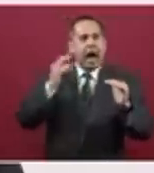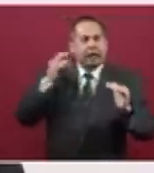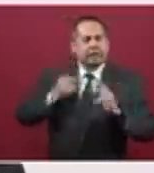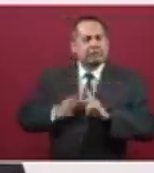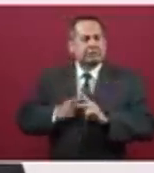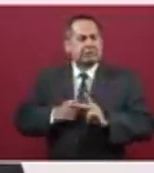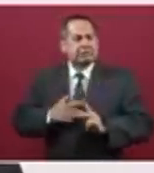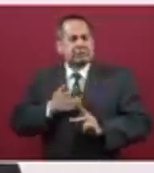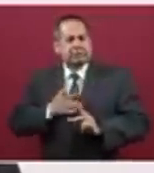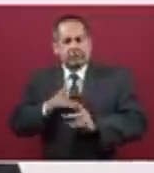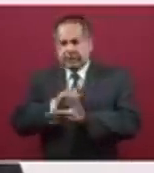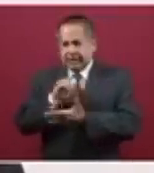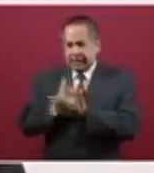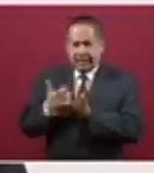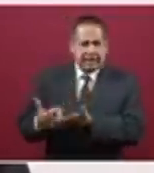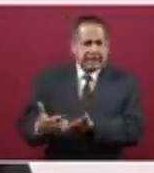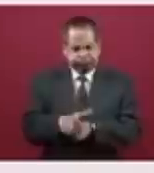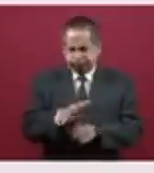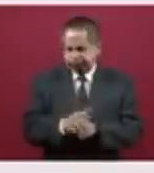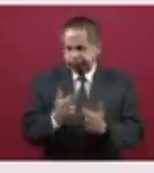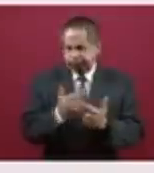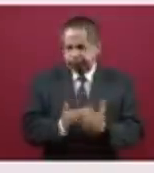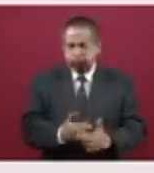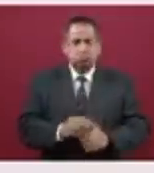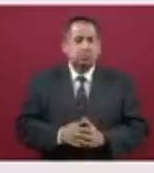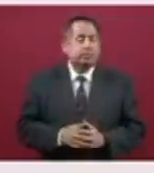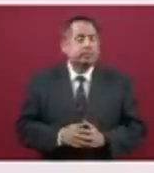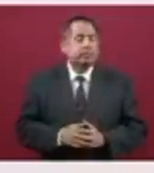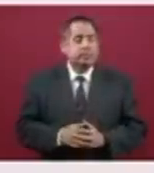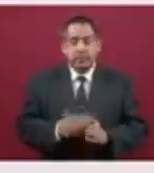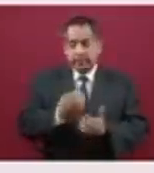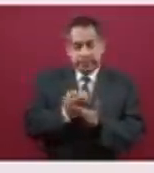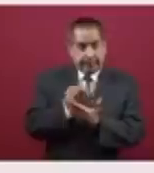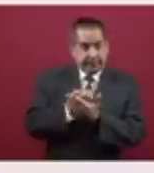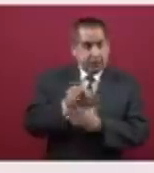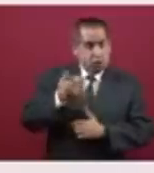programado en la ley de ingresos de este año. La economía,